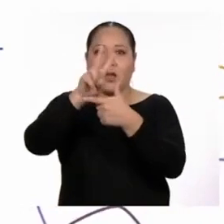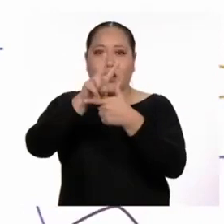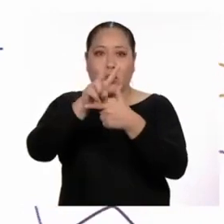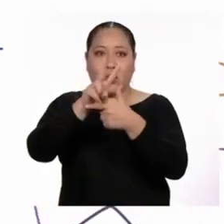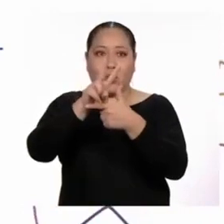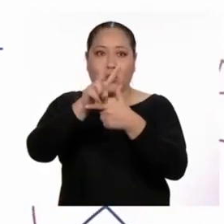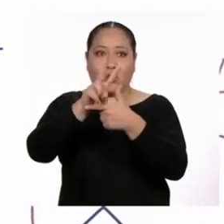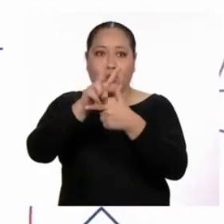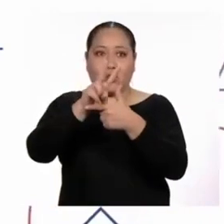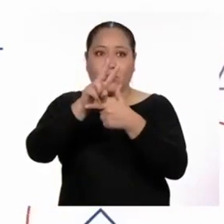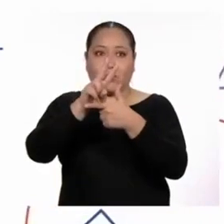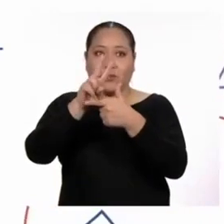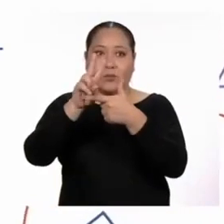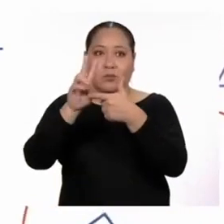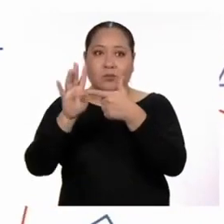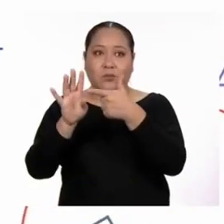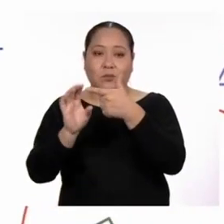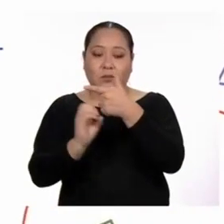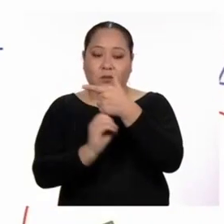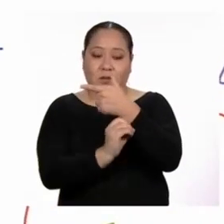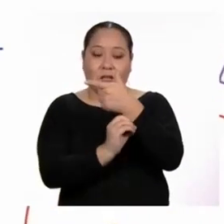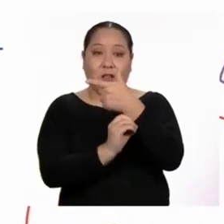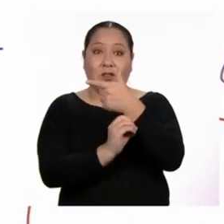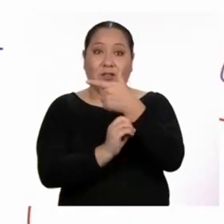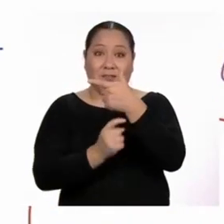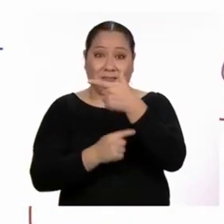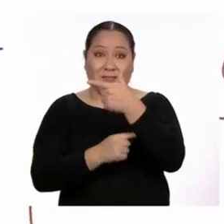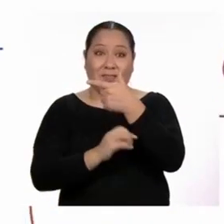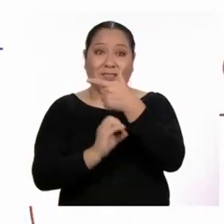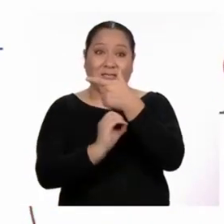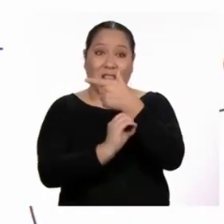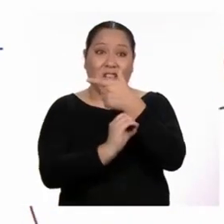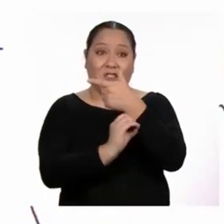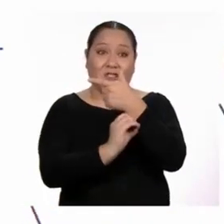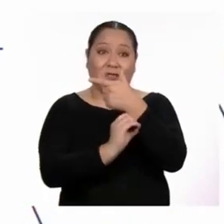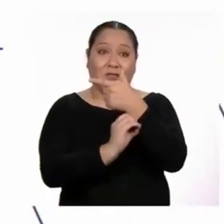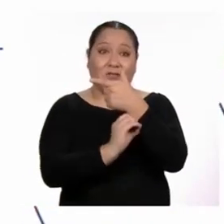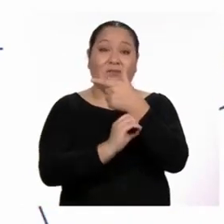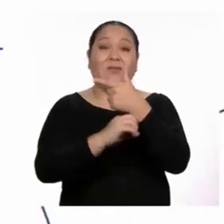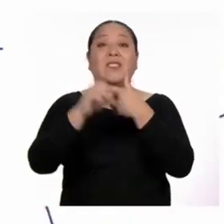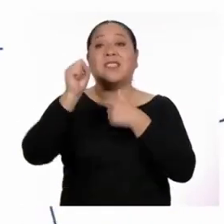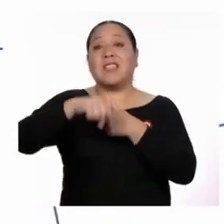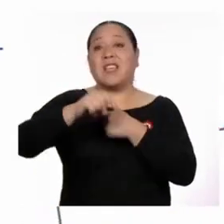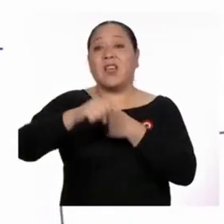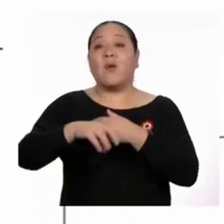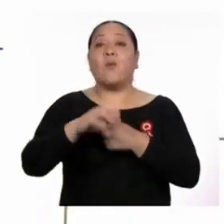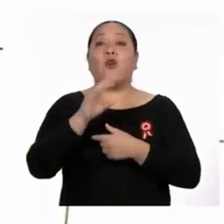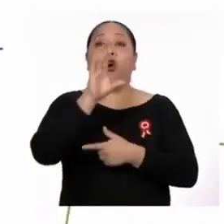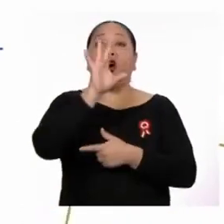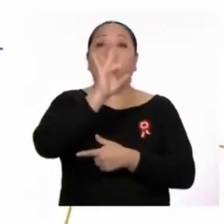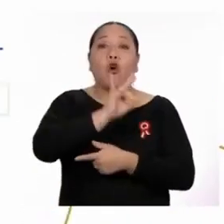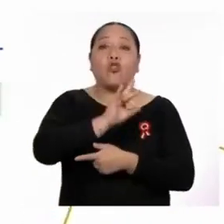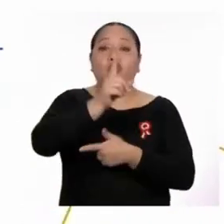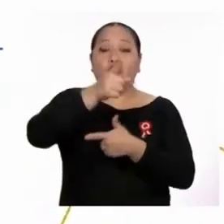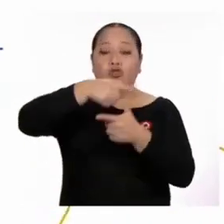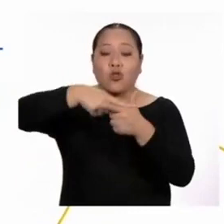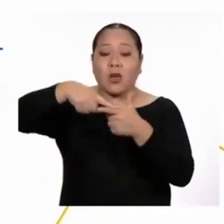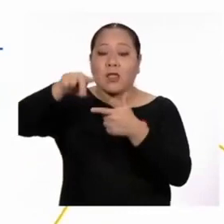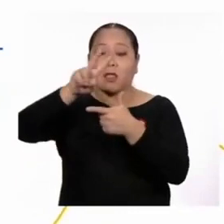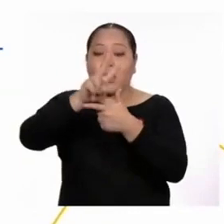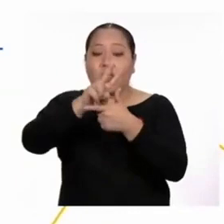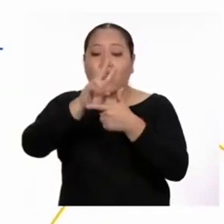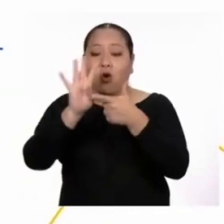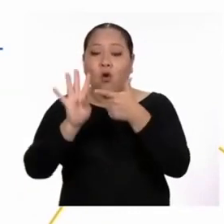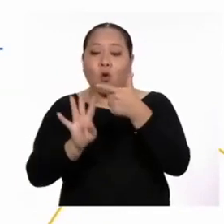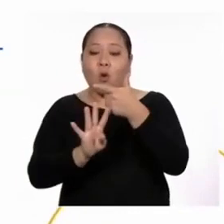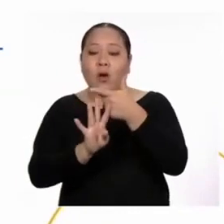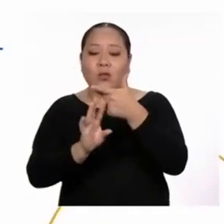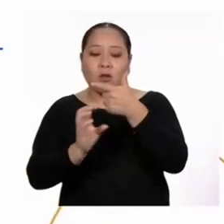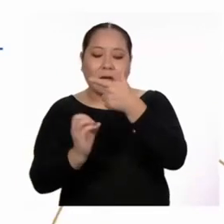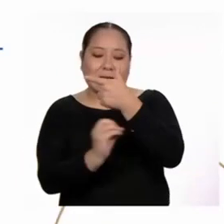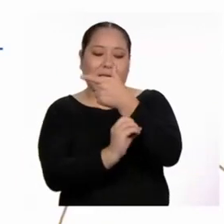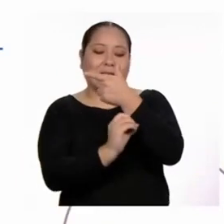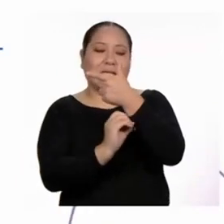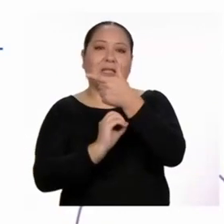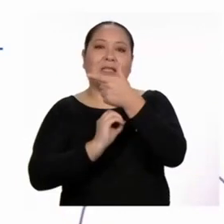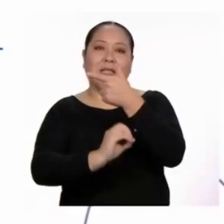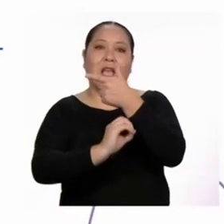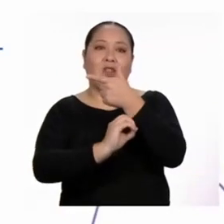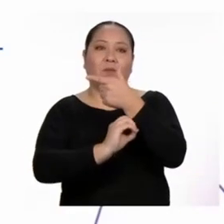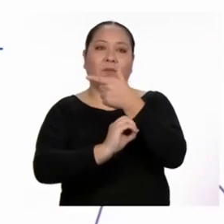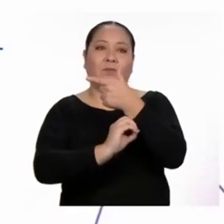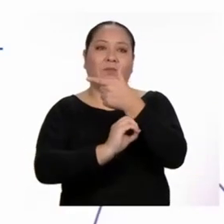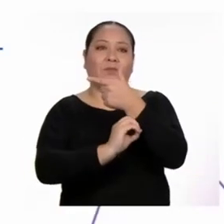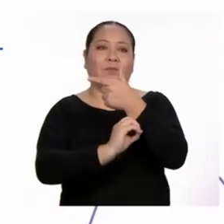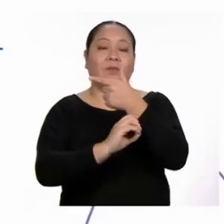¿el residuo es 0? Sí. Porque 8 entre 2 es 4 y el residuo es